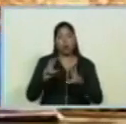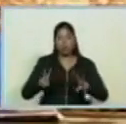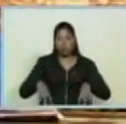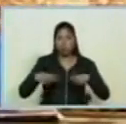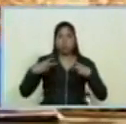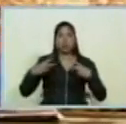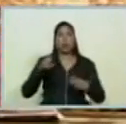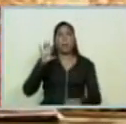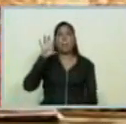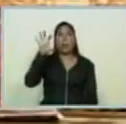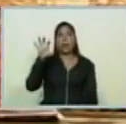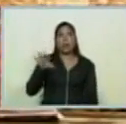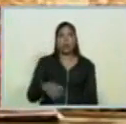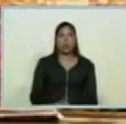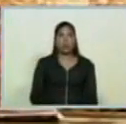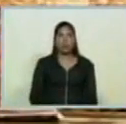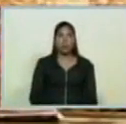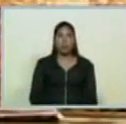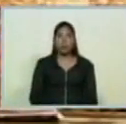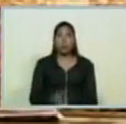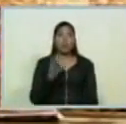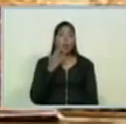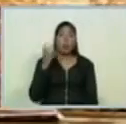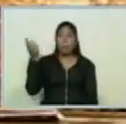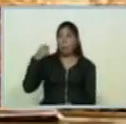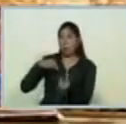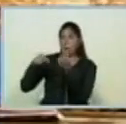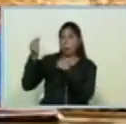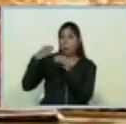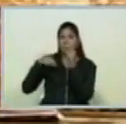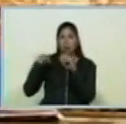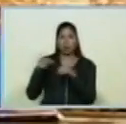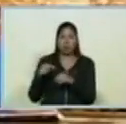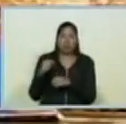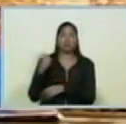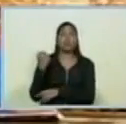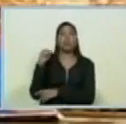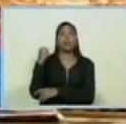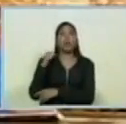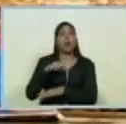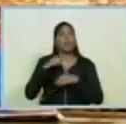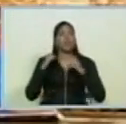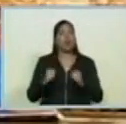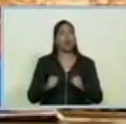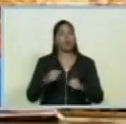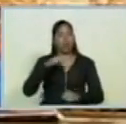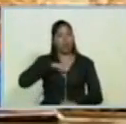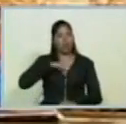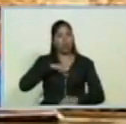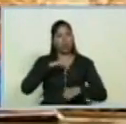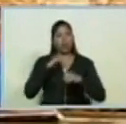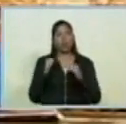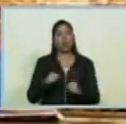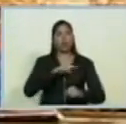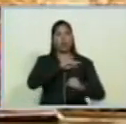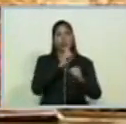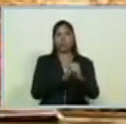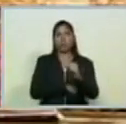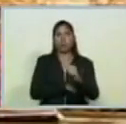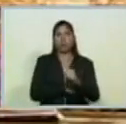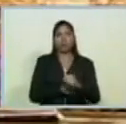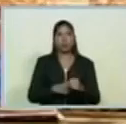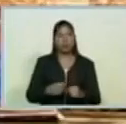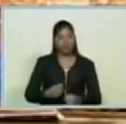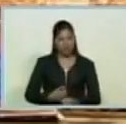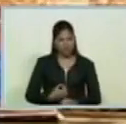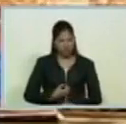las agresiones, lo que nos hacen es más fuertes. Nos hacen más fuertes. Porque nos sacan del